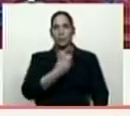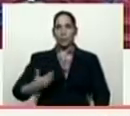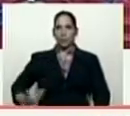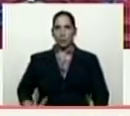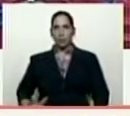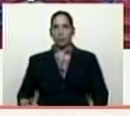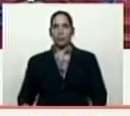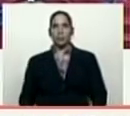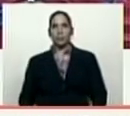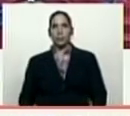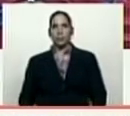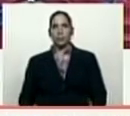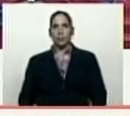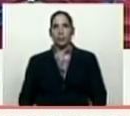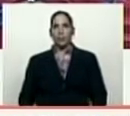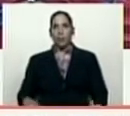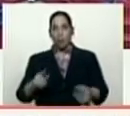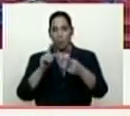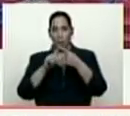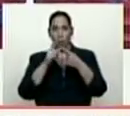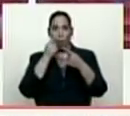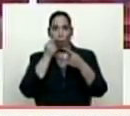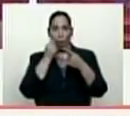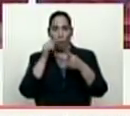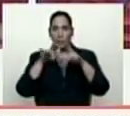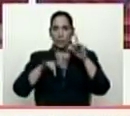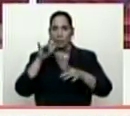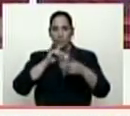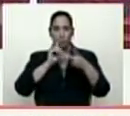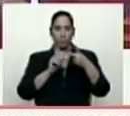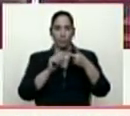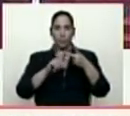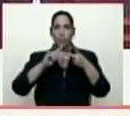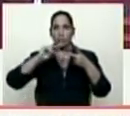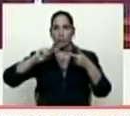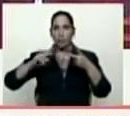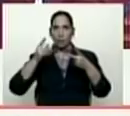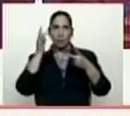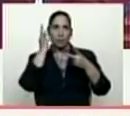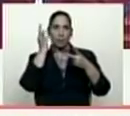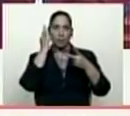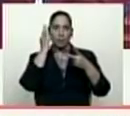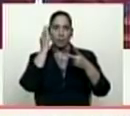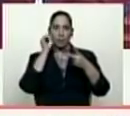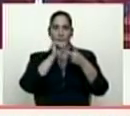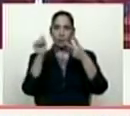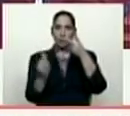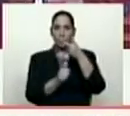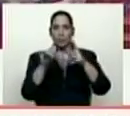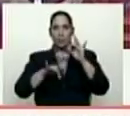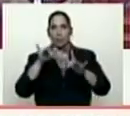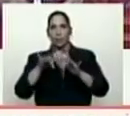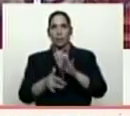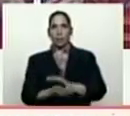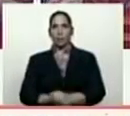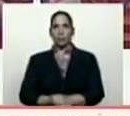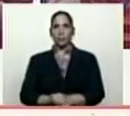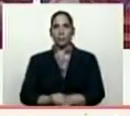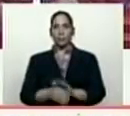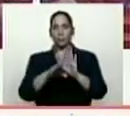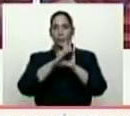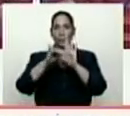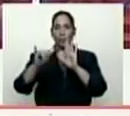vicepresidenta. Fidel Ernesto Vázquez, secretario. Carolis Elena Pérez, subsecretaria. Los constituyentes y